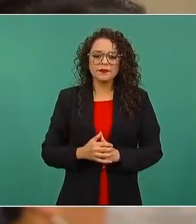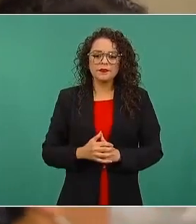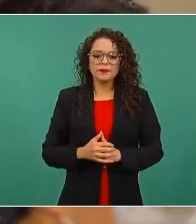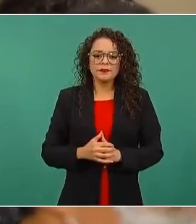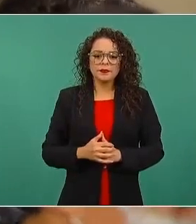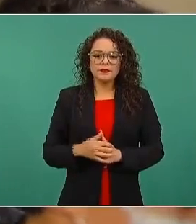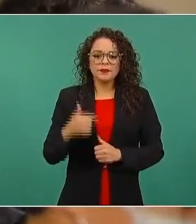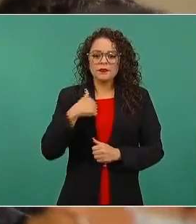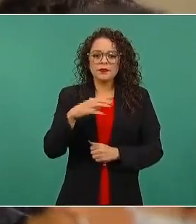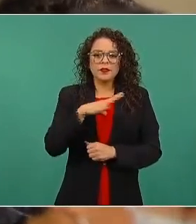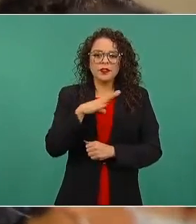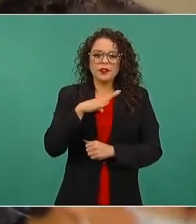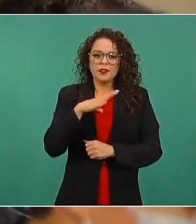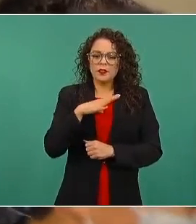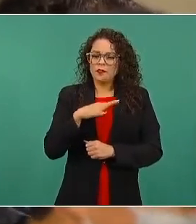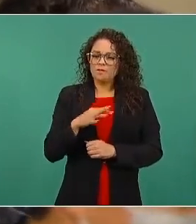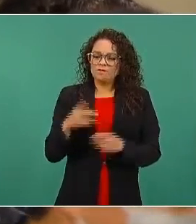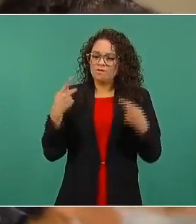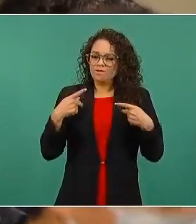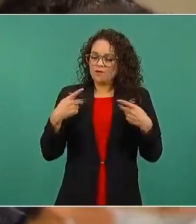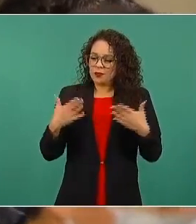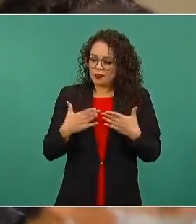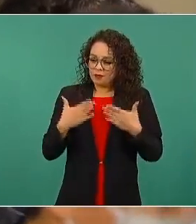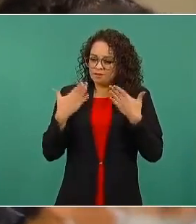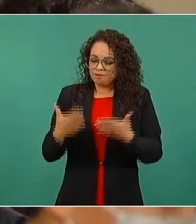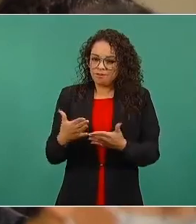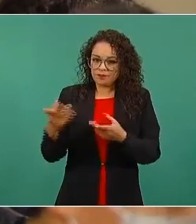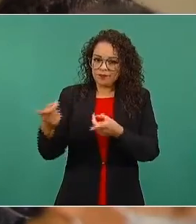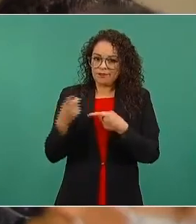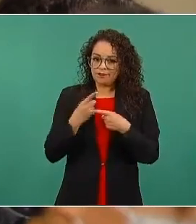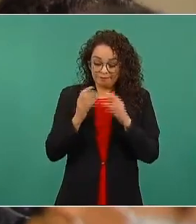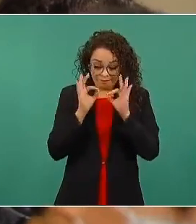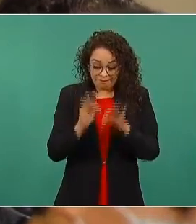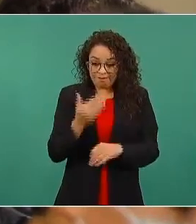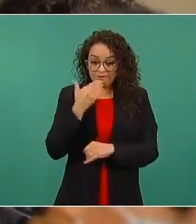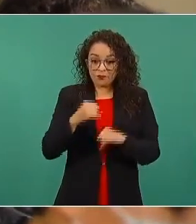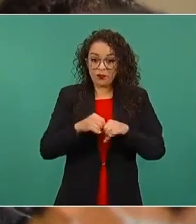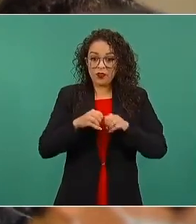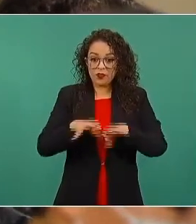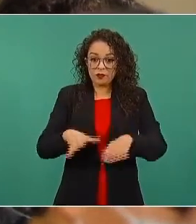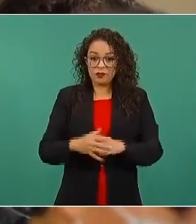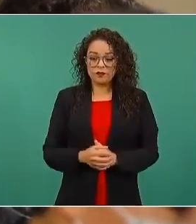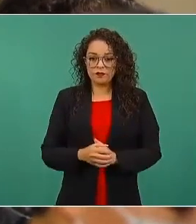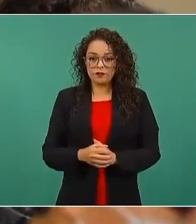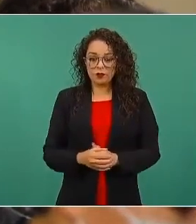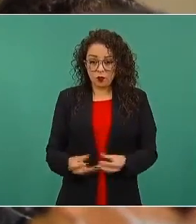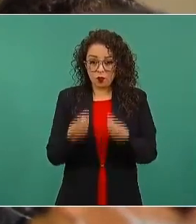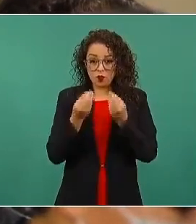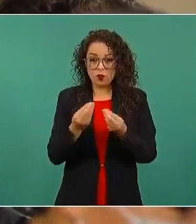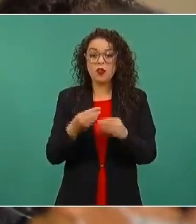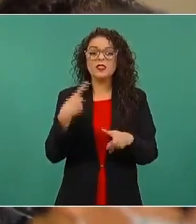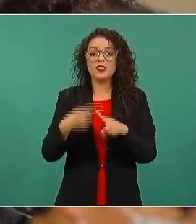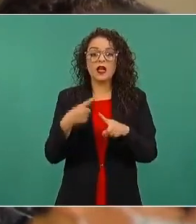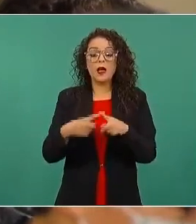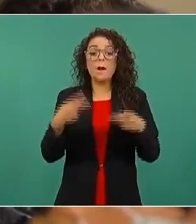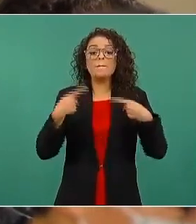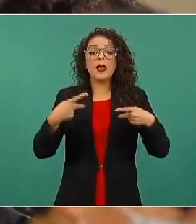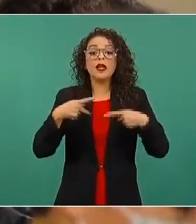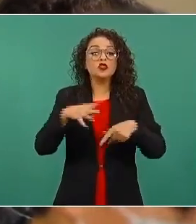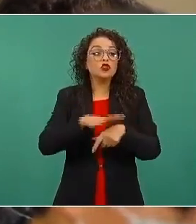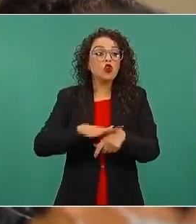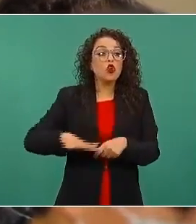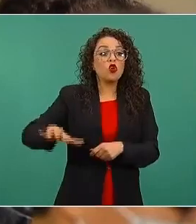muy buenas fuentes. Y muchas de esas buenas fuentes siempre ha sido el pueblo. Y mucho de ese pueblo está en